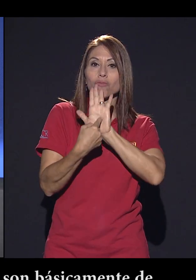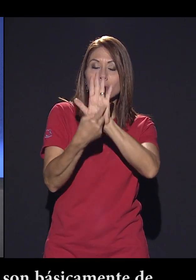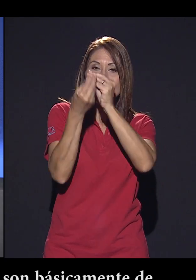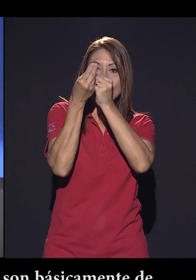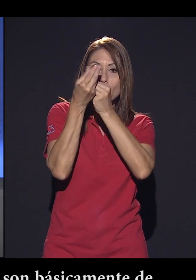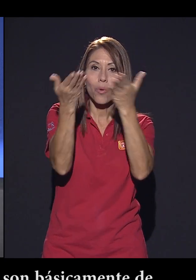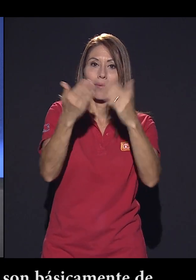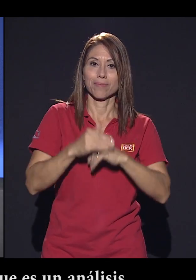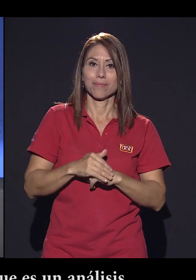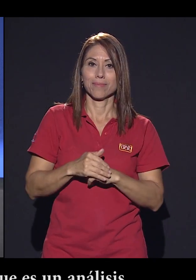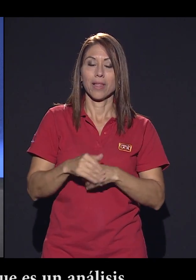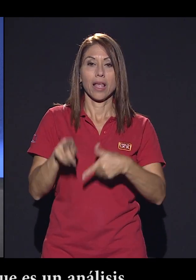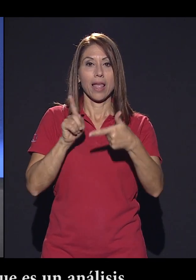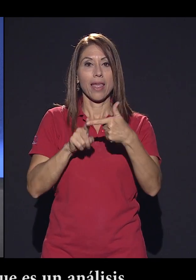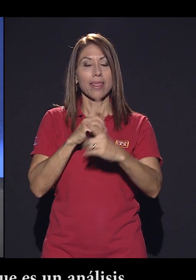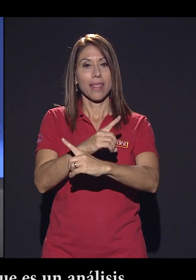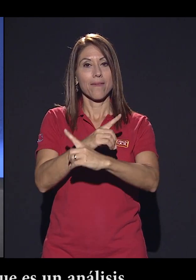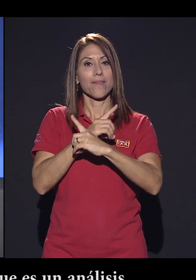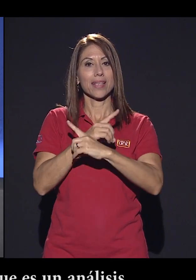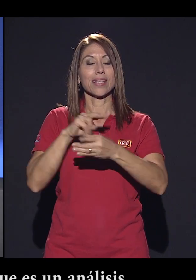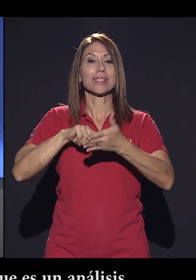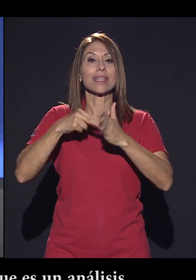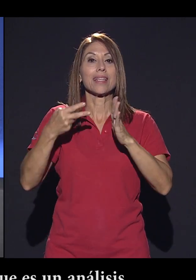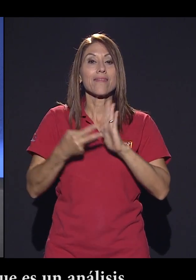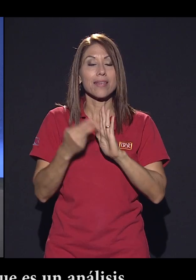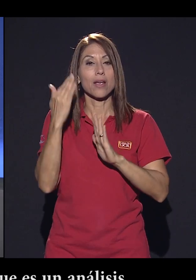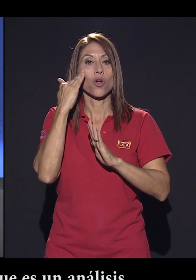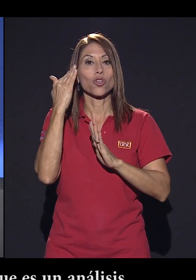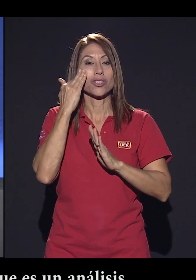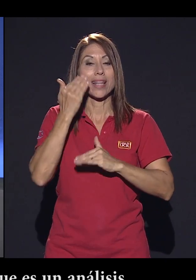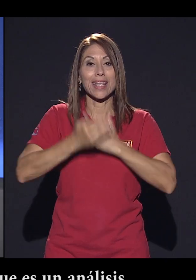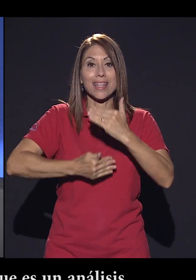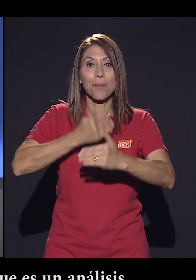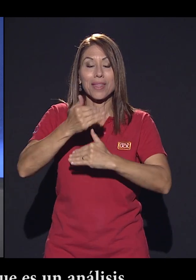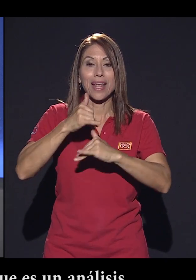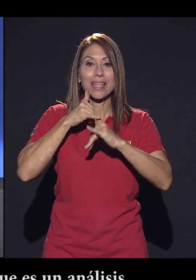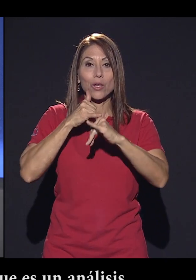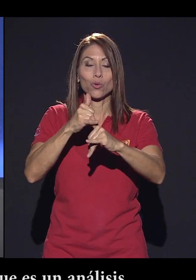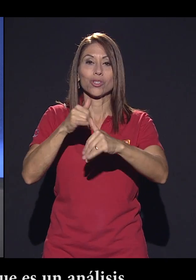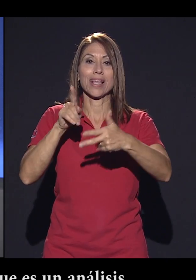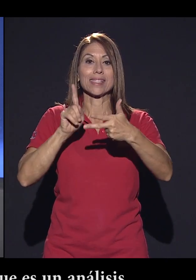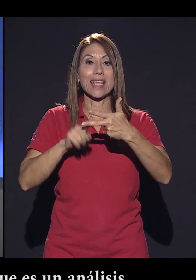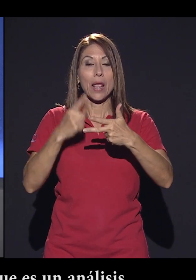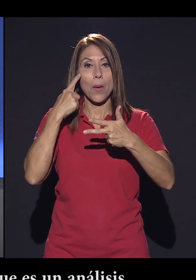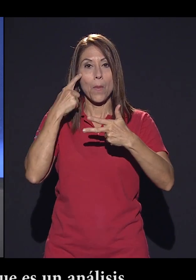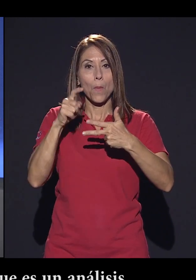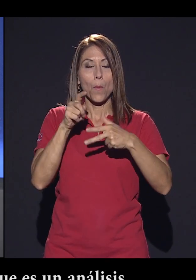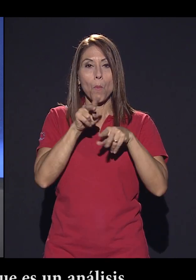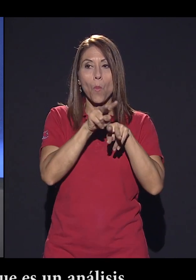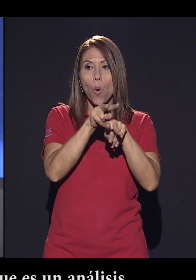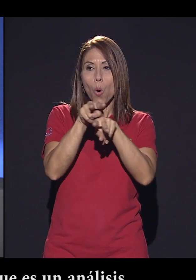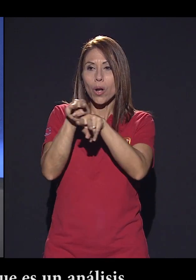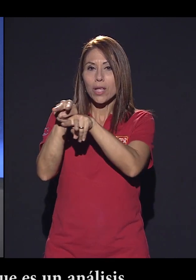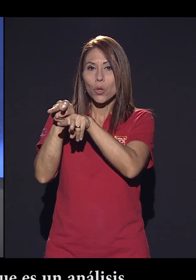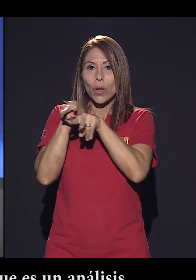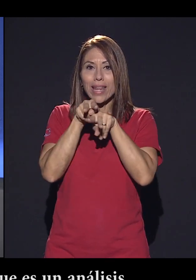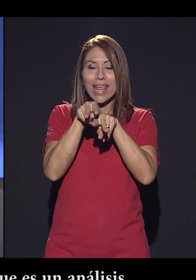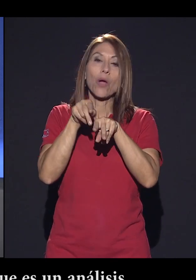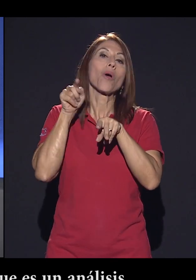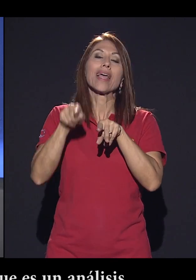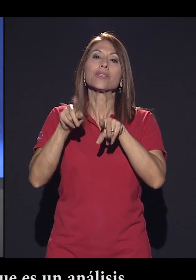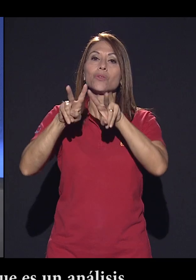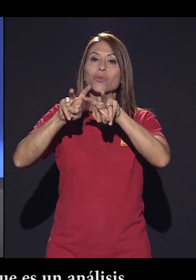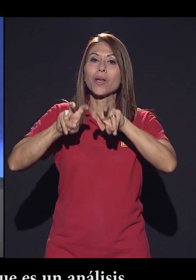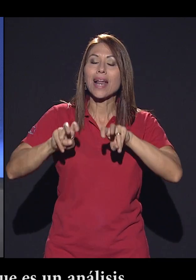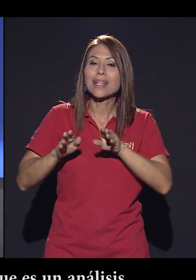defensa, que significa conocer y tramitar denuncias, y monitoreo, que es un